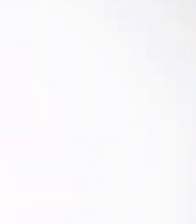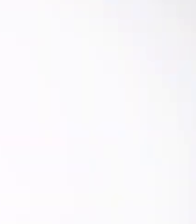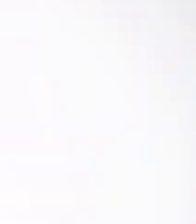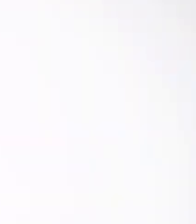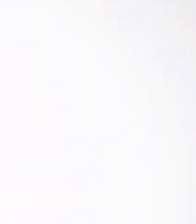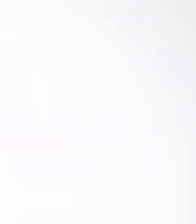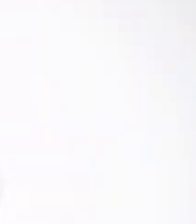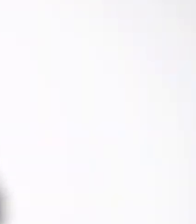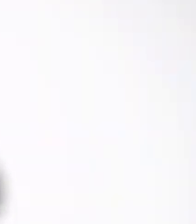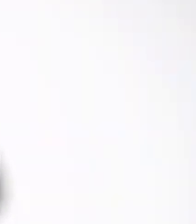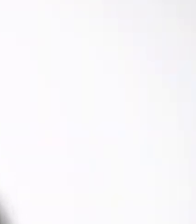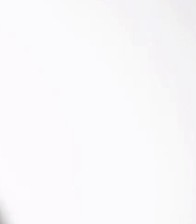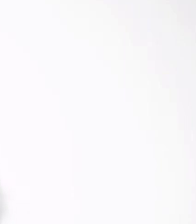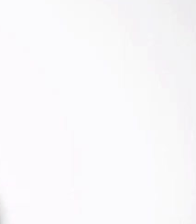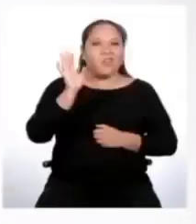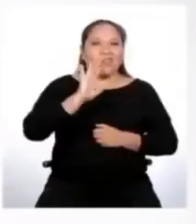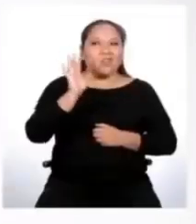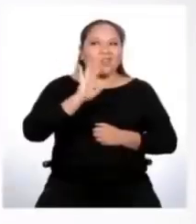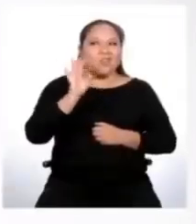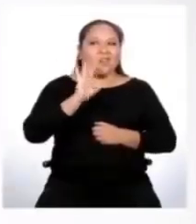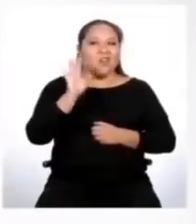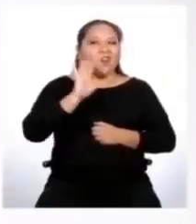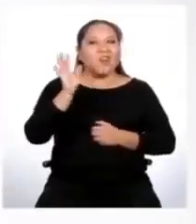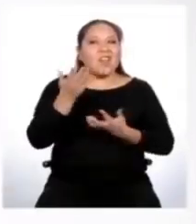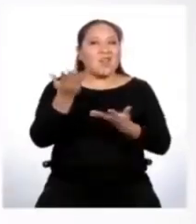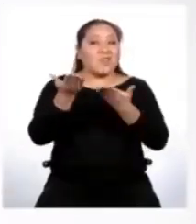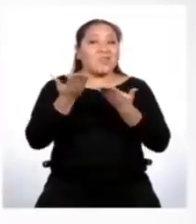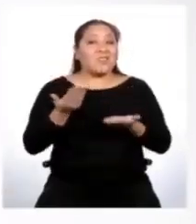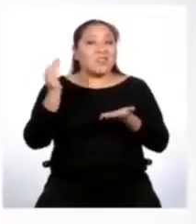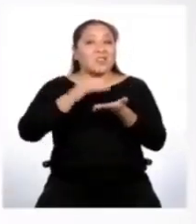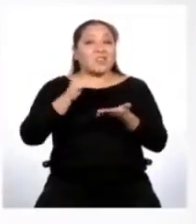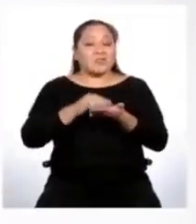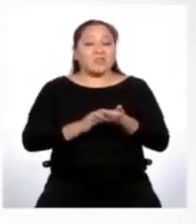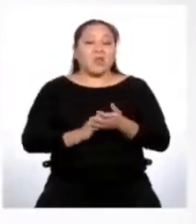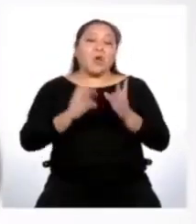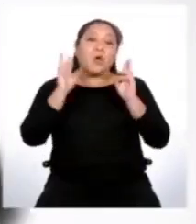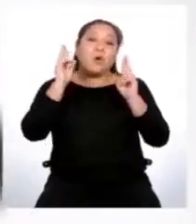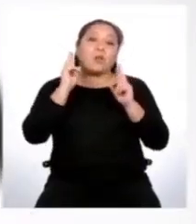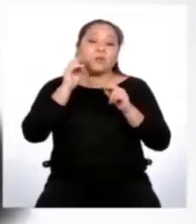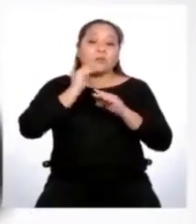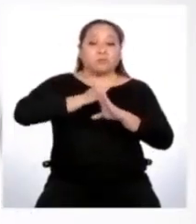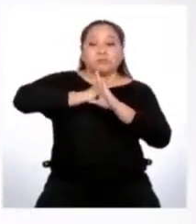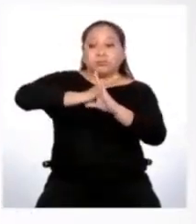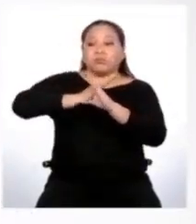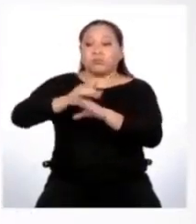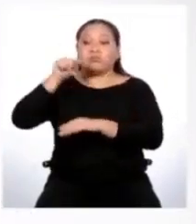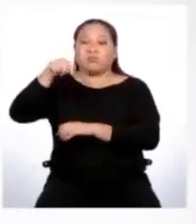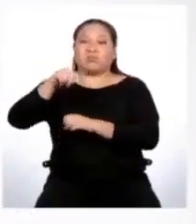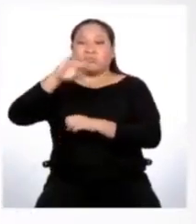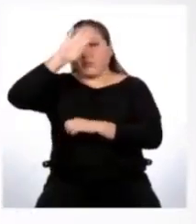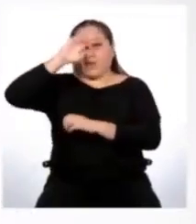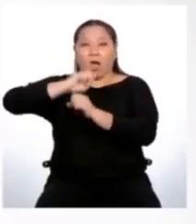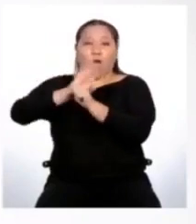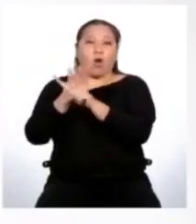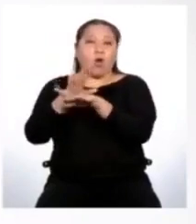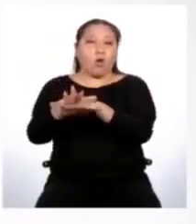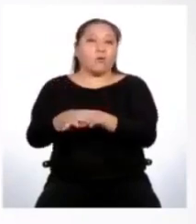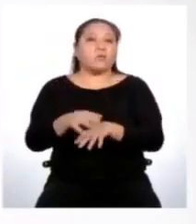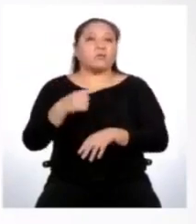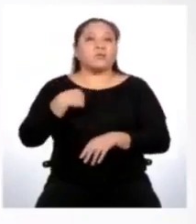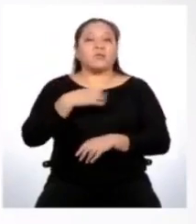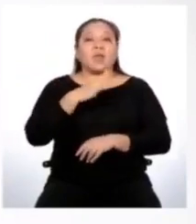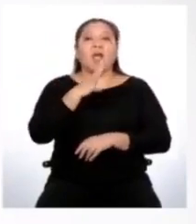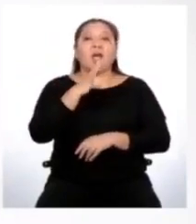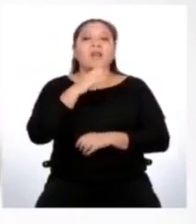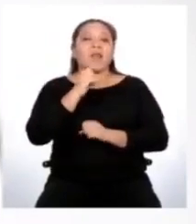Hola chicas y chicos, bienvenidos otra vez. Espero que sigan tomando sus precauciones para prevenir el COVID-19. Les habla la sombra